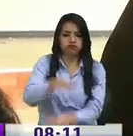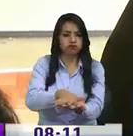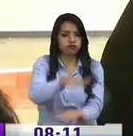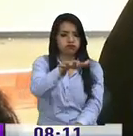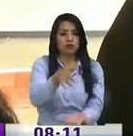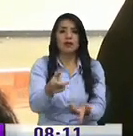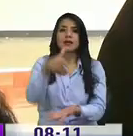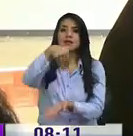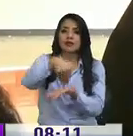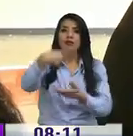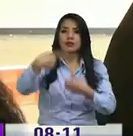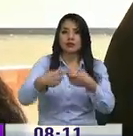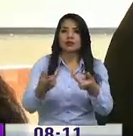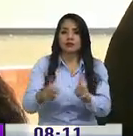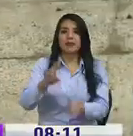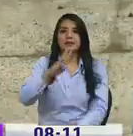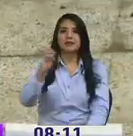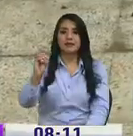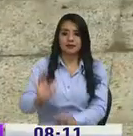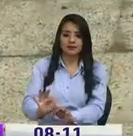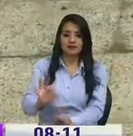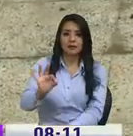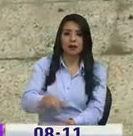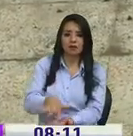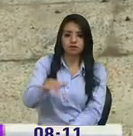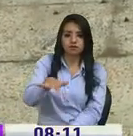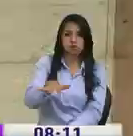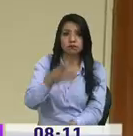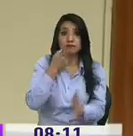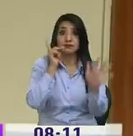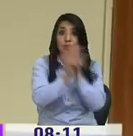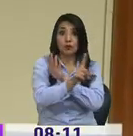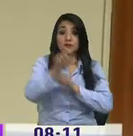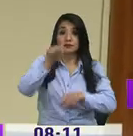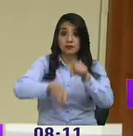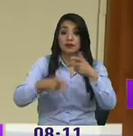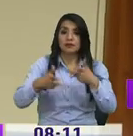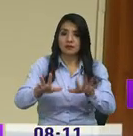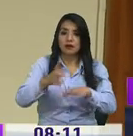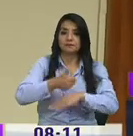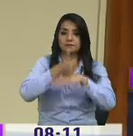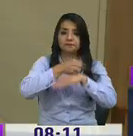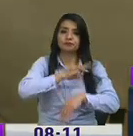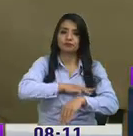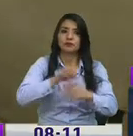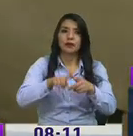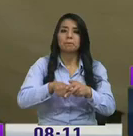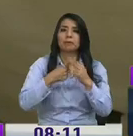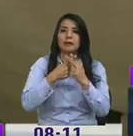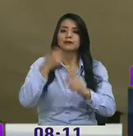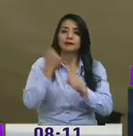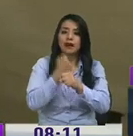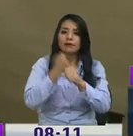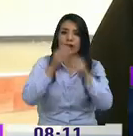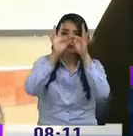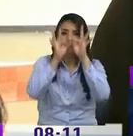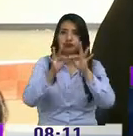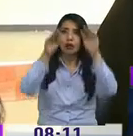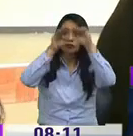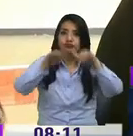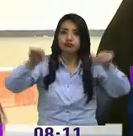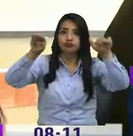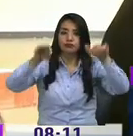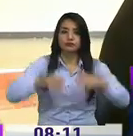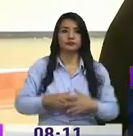60 centímetros de granizo. Una vez reportado el daño, personal municipal inició los trabajos para evitar el colapso estructural. Generar